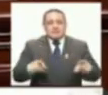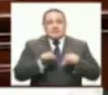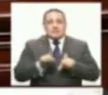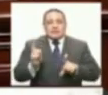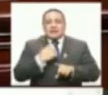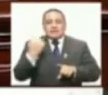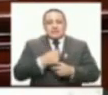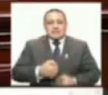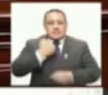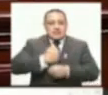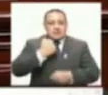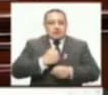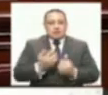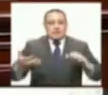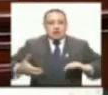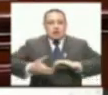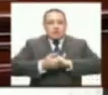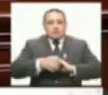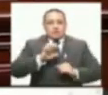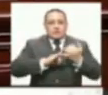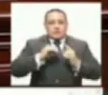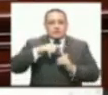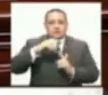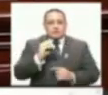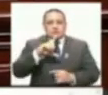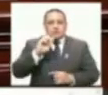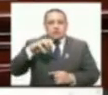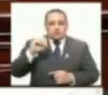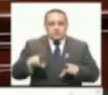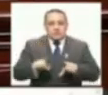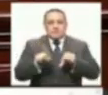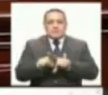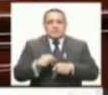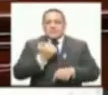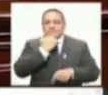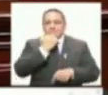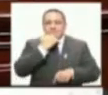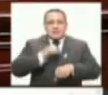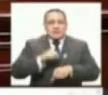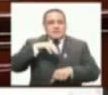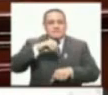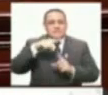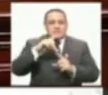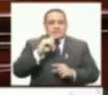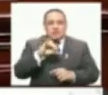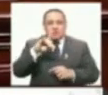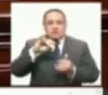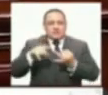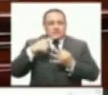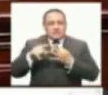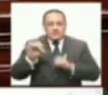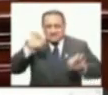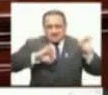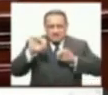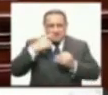de Aplicación del Convenio de Estocolmo y el de metales pesados, metaloides y sustancias químicas tóxicas,